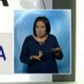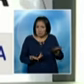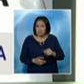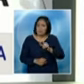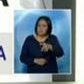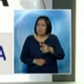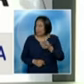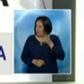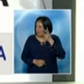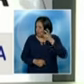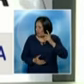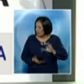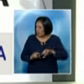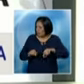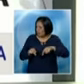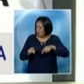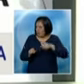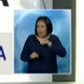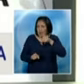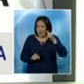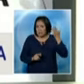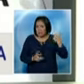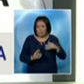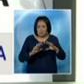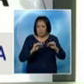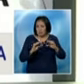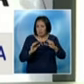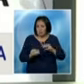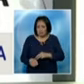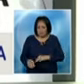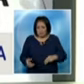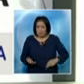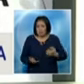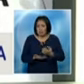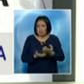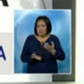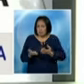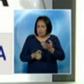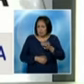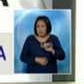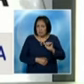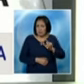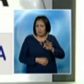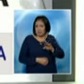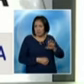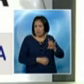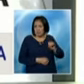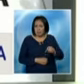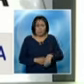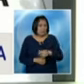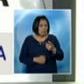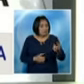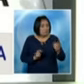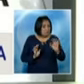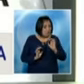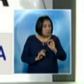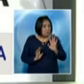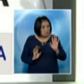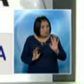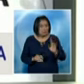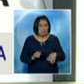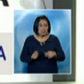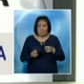se revelaron el día de ayer en los que conversa con el ministro de Economía, Alfredo Torne, en los que pues se denotaría